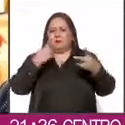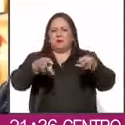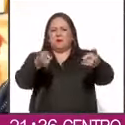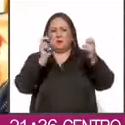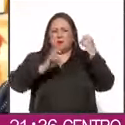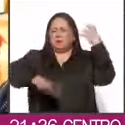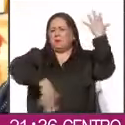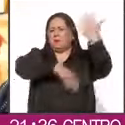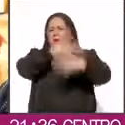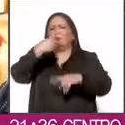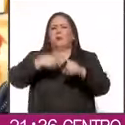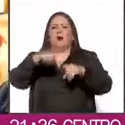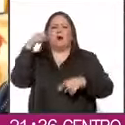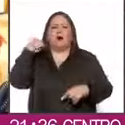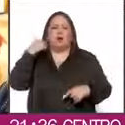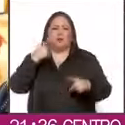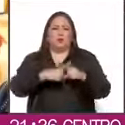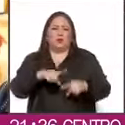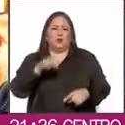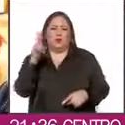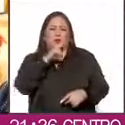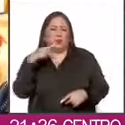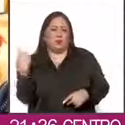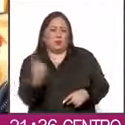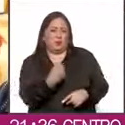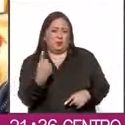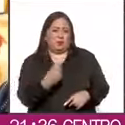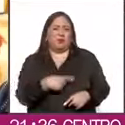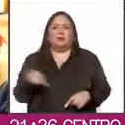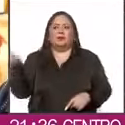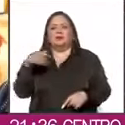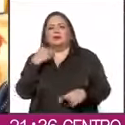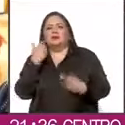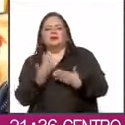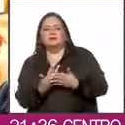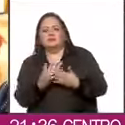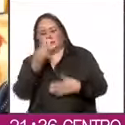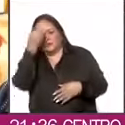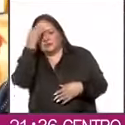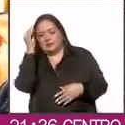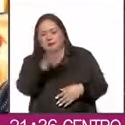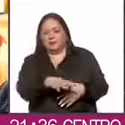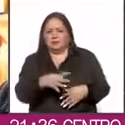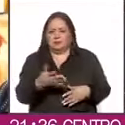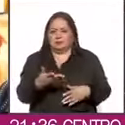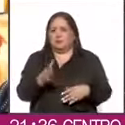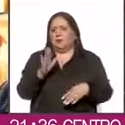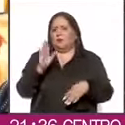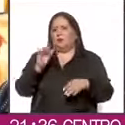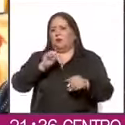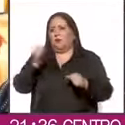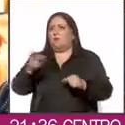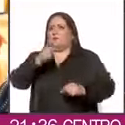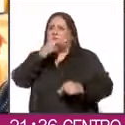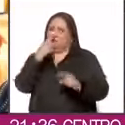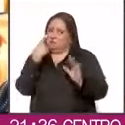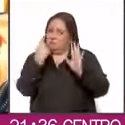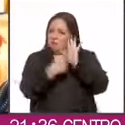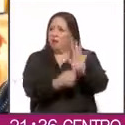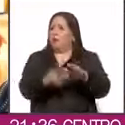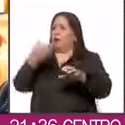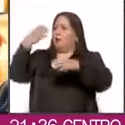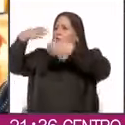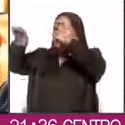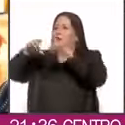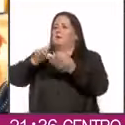avenidas devastadas por el huracán mientras desalientan y entorpecen con notas, videos y